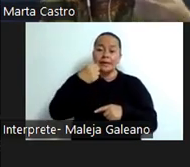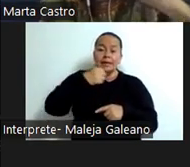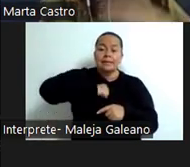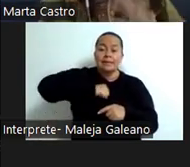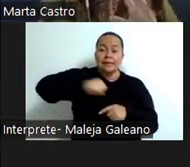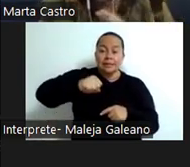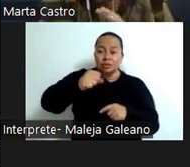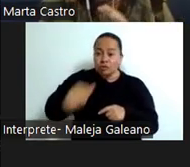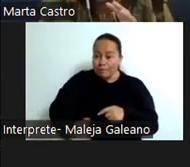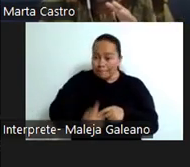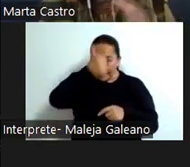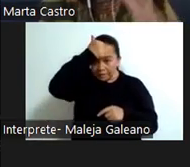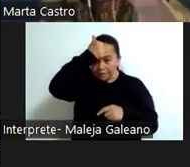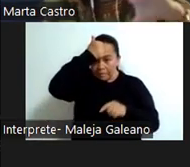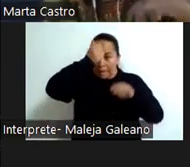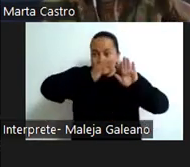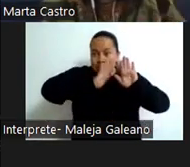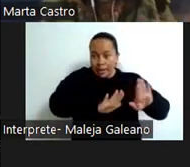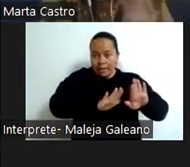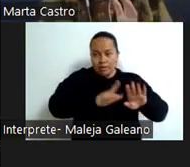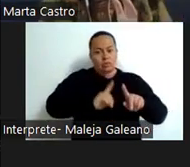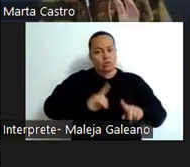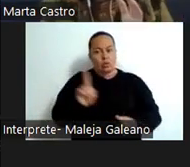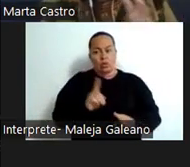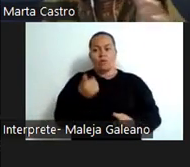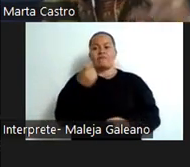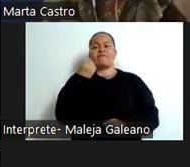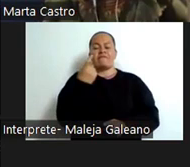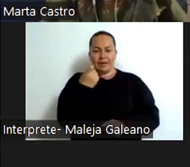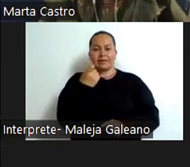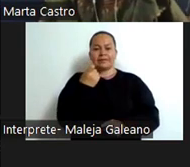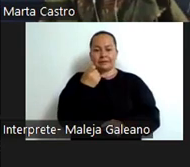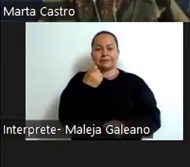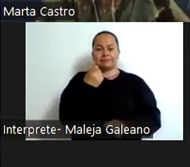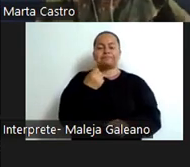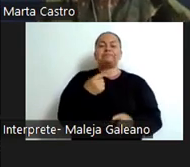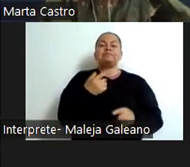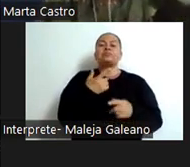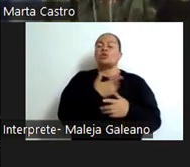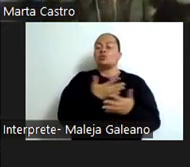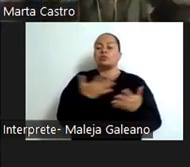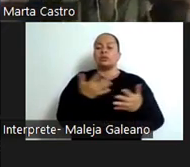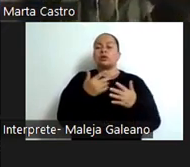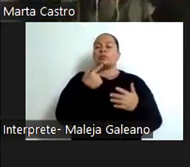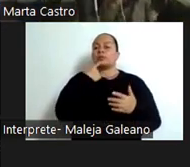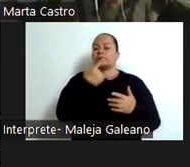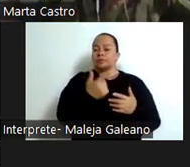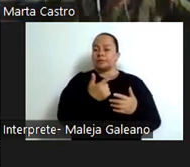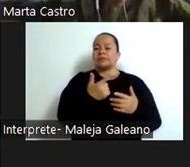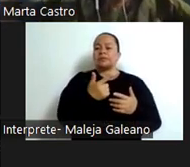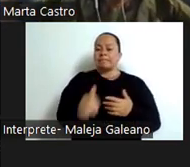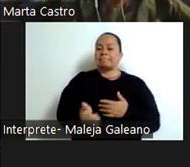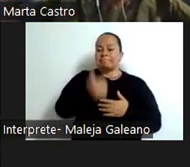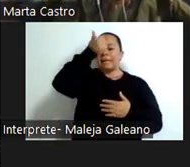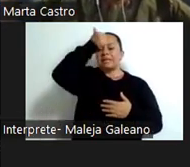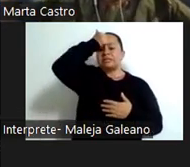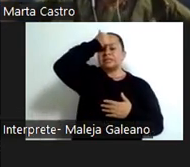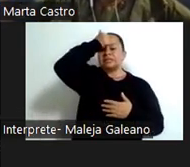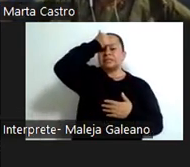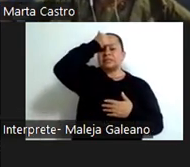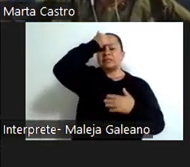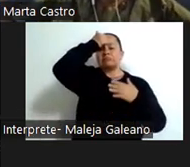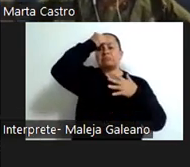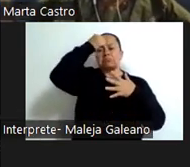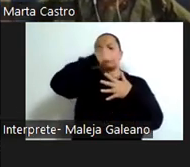tanto lo van parar cierto ahí hay una diferencia una cosa es decir está presente en estos estándares de derechos